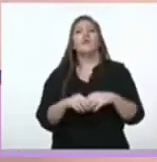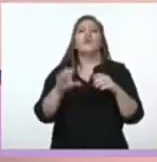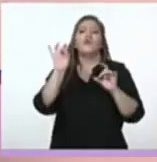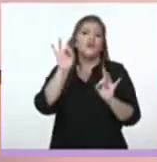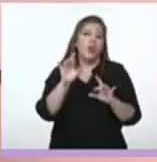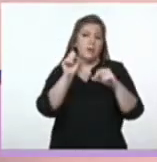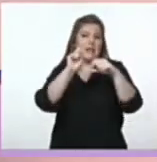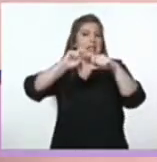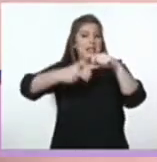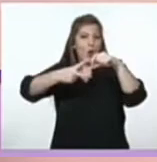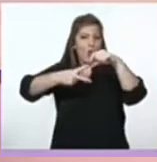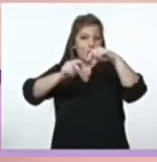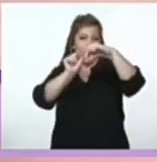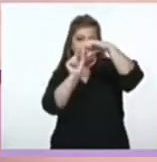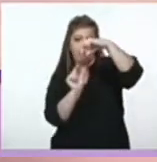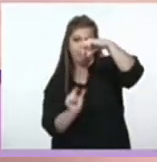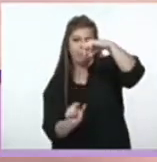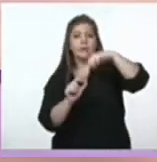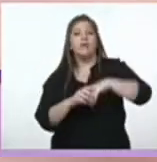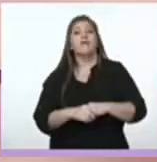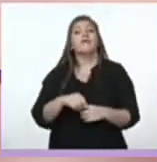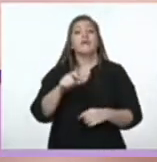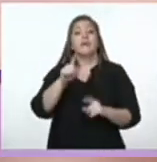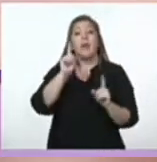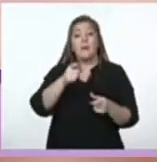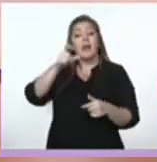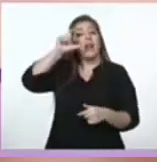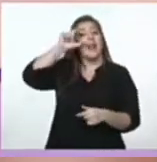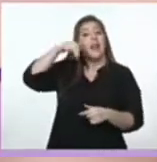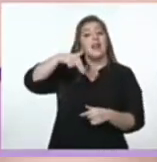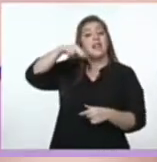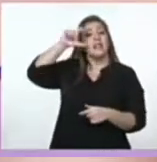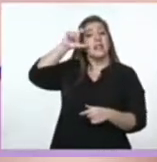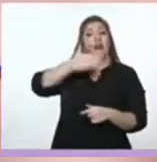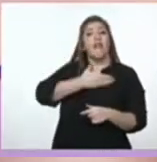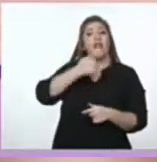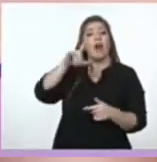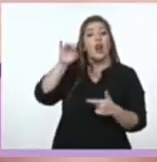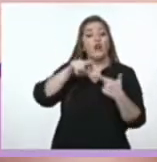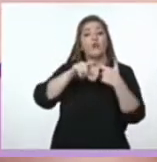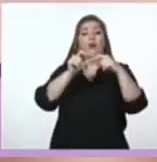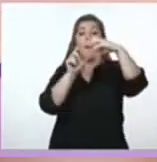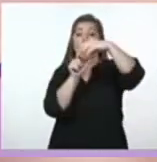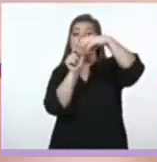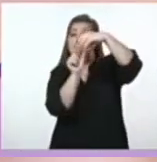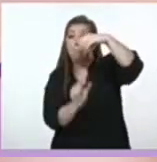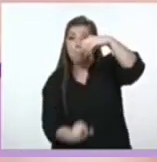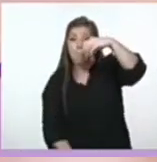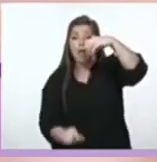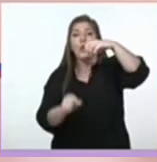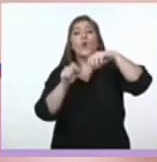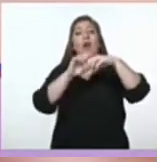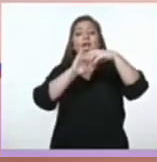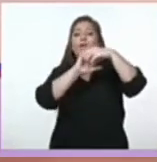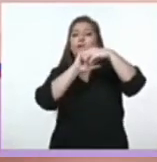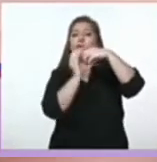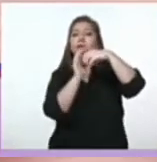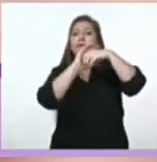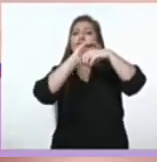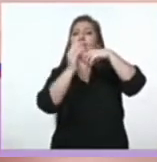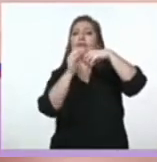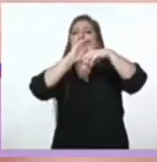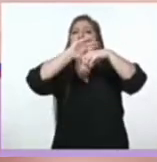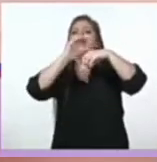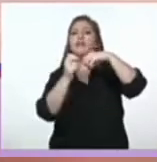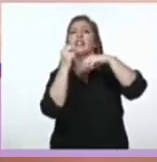hasta ahí, y tanto el encéfalo como la médula espinal van a estar recubiertos por 3 capas de membranas conocidas como